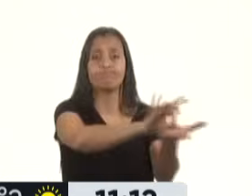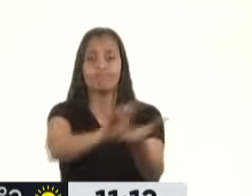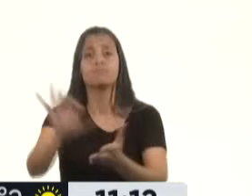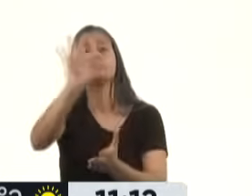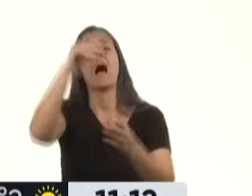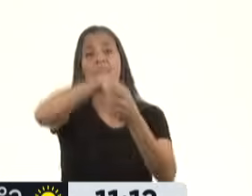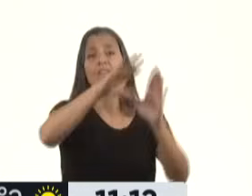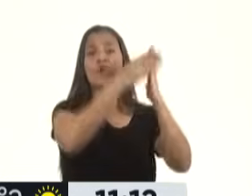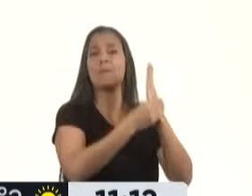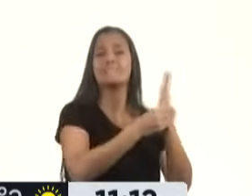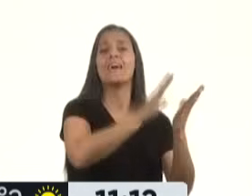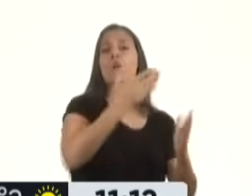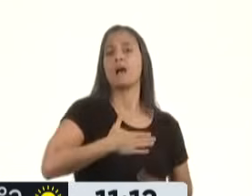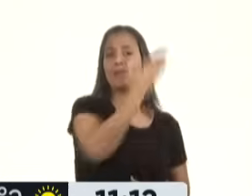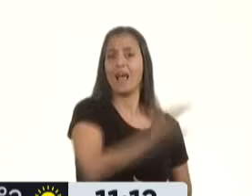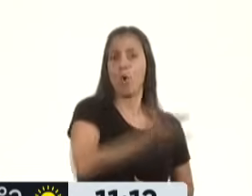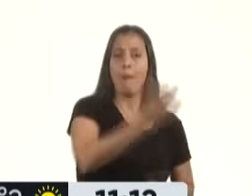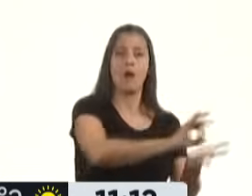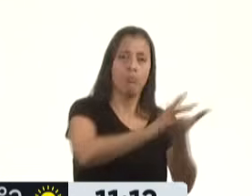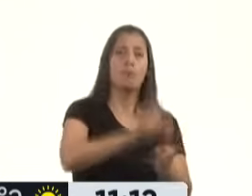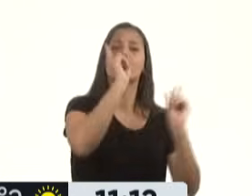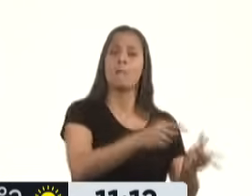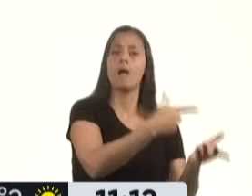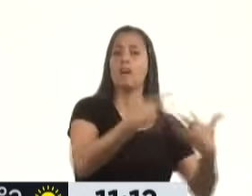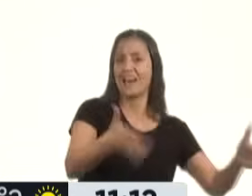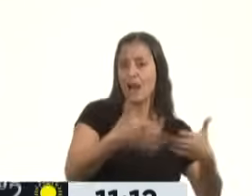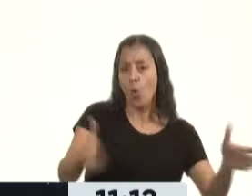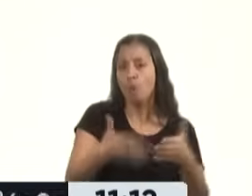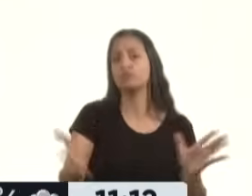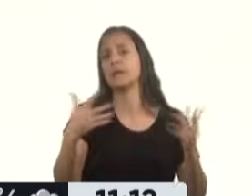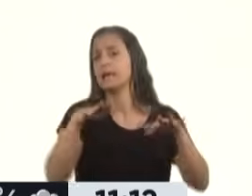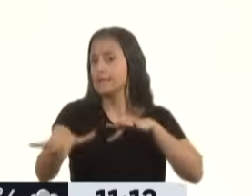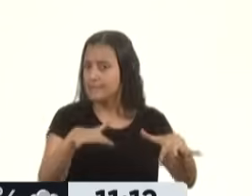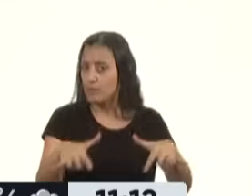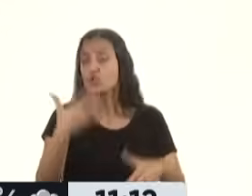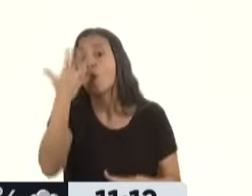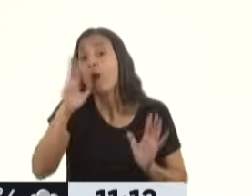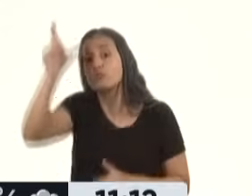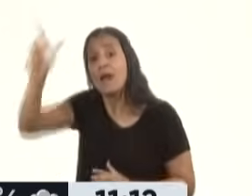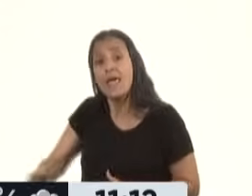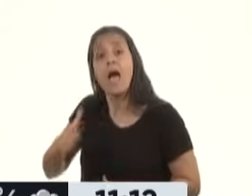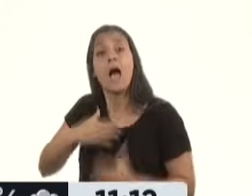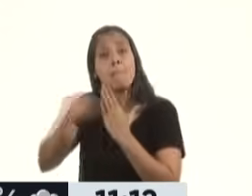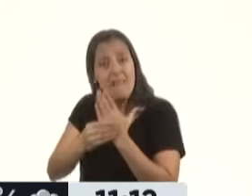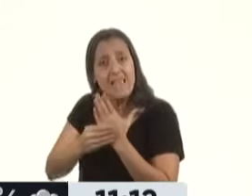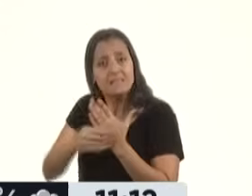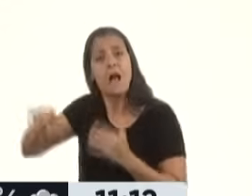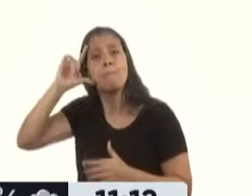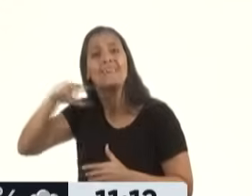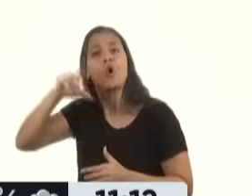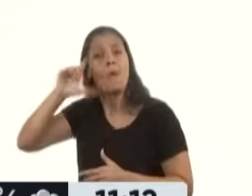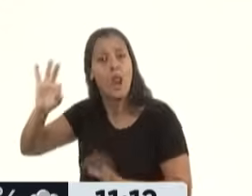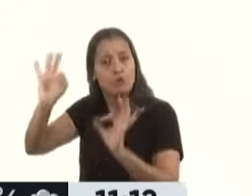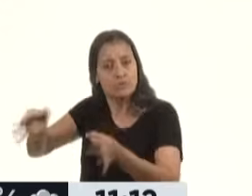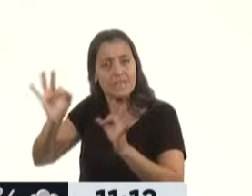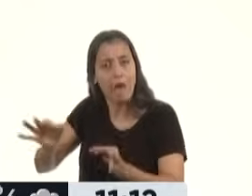en Capital Humano, estos temas que mencionaste recién. Puntualmente, si la ministra Sandra Petovelo estaba al tanto, previo a que